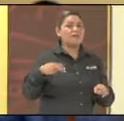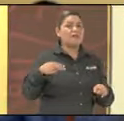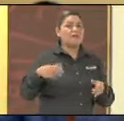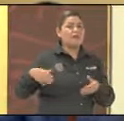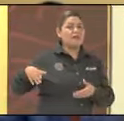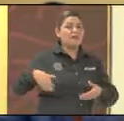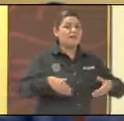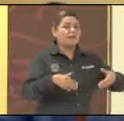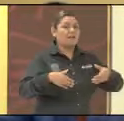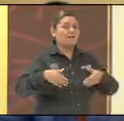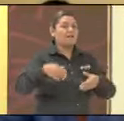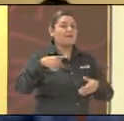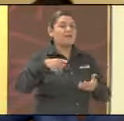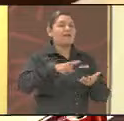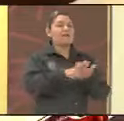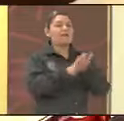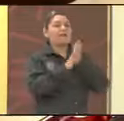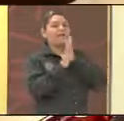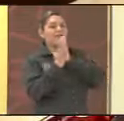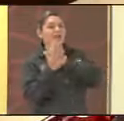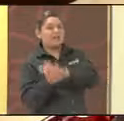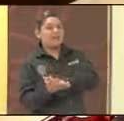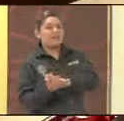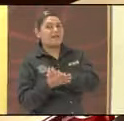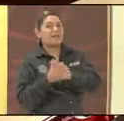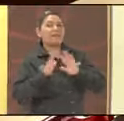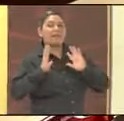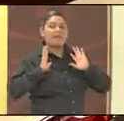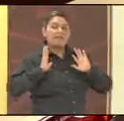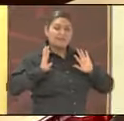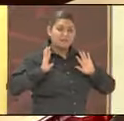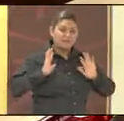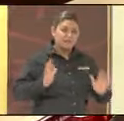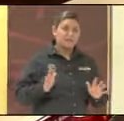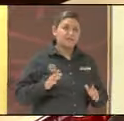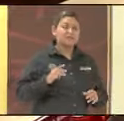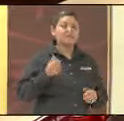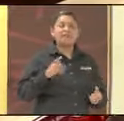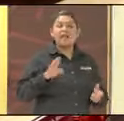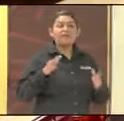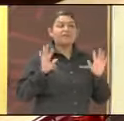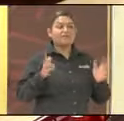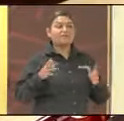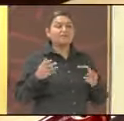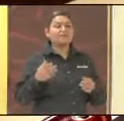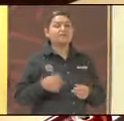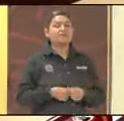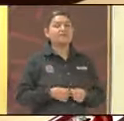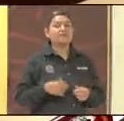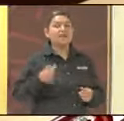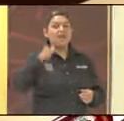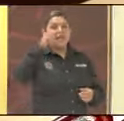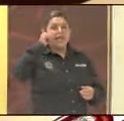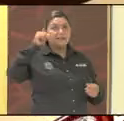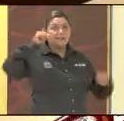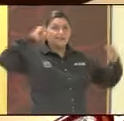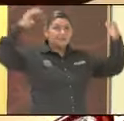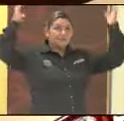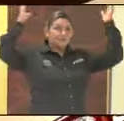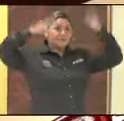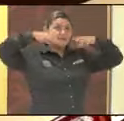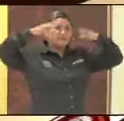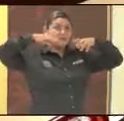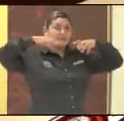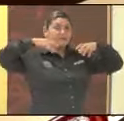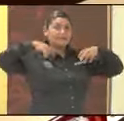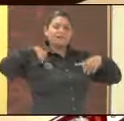de la Transformación, Caminos Interejidales, que ya están también ahí funcionando. Ayer que llovió, le